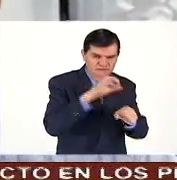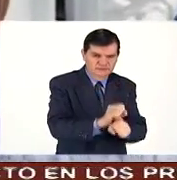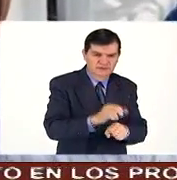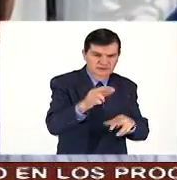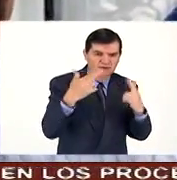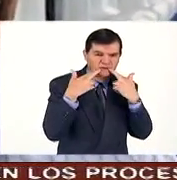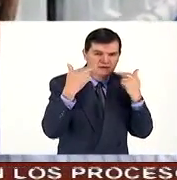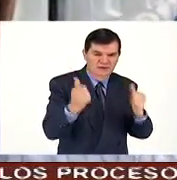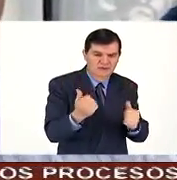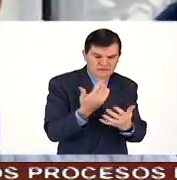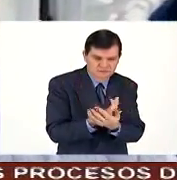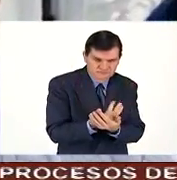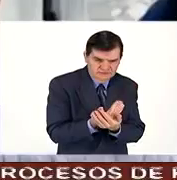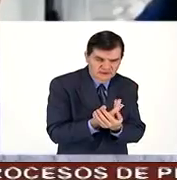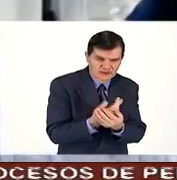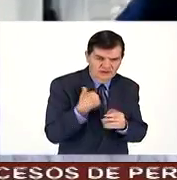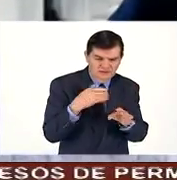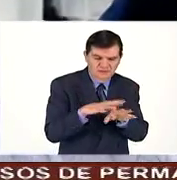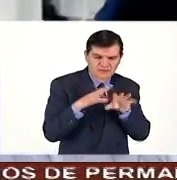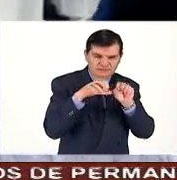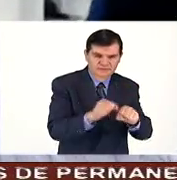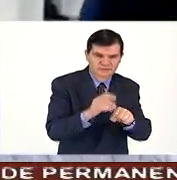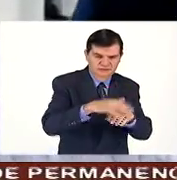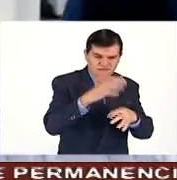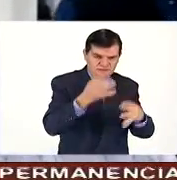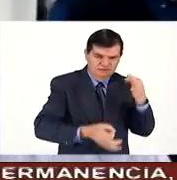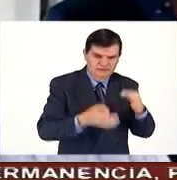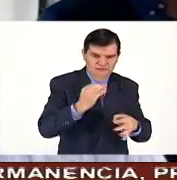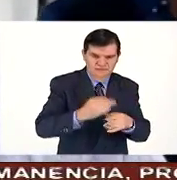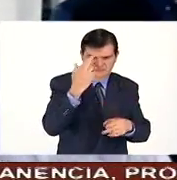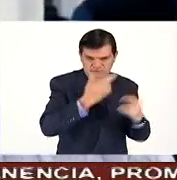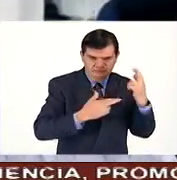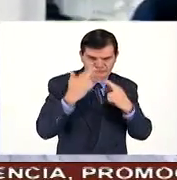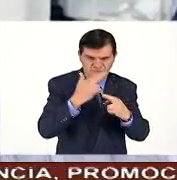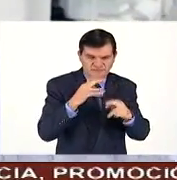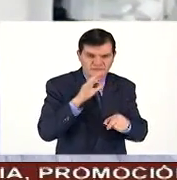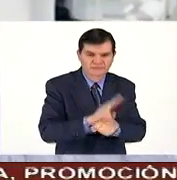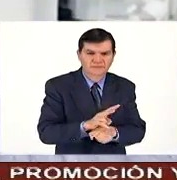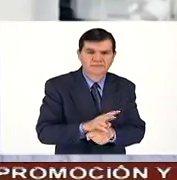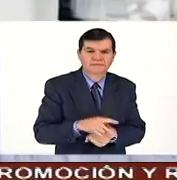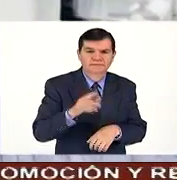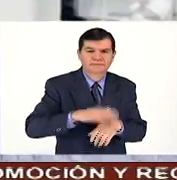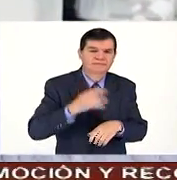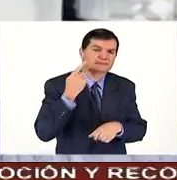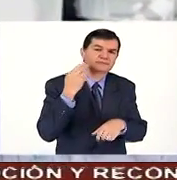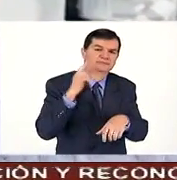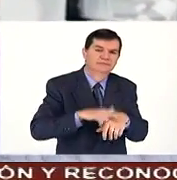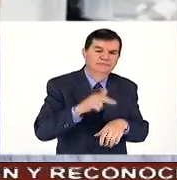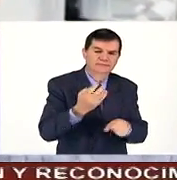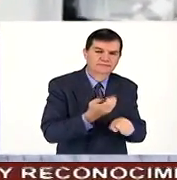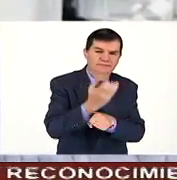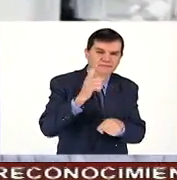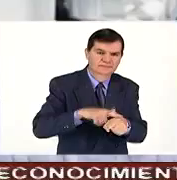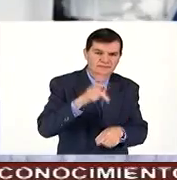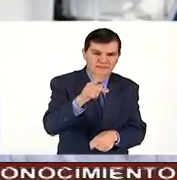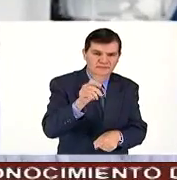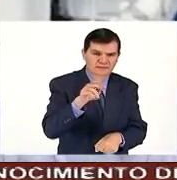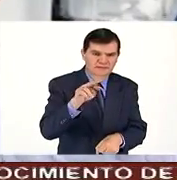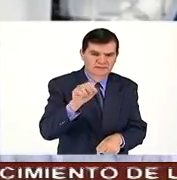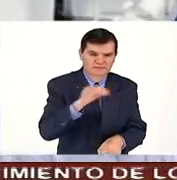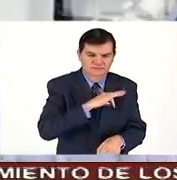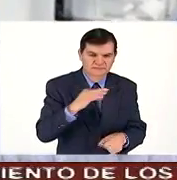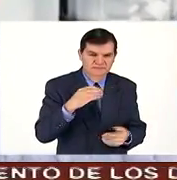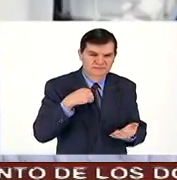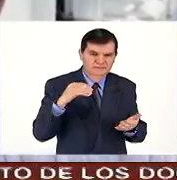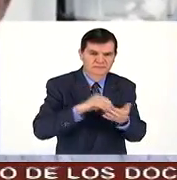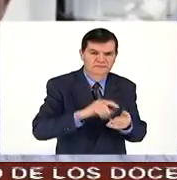rancho en espera de una orden del juez para que sea cateado. La Procuraduría Estatal explicó que Padres podría enfrentar más